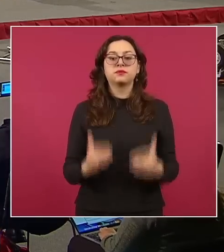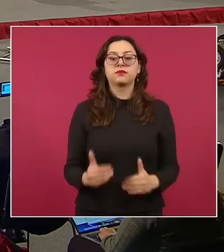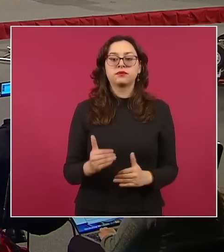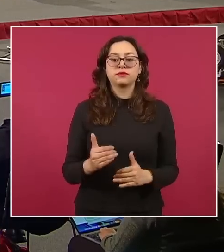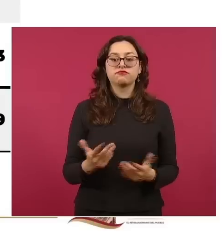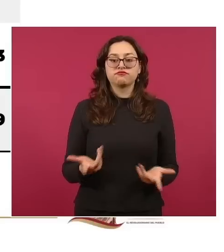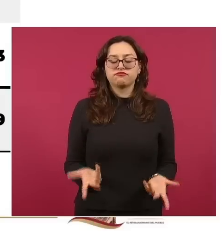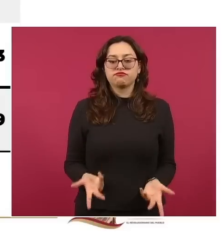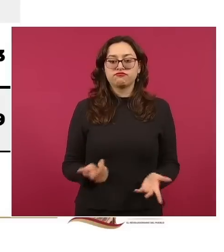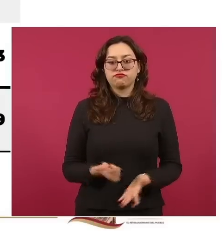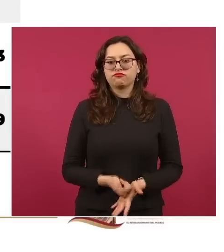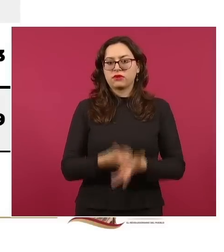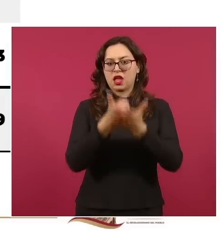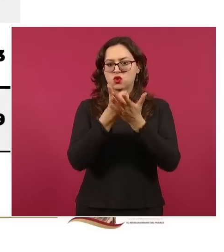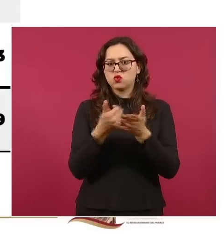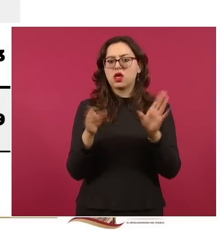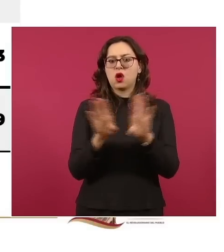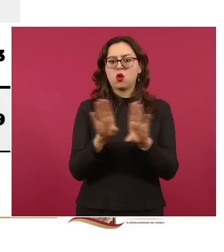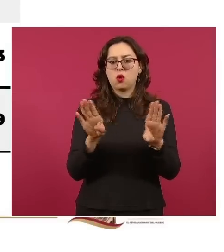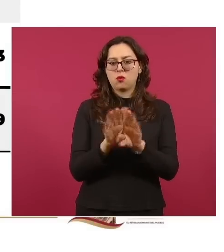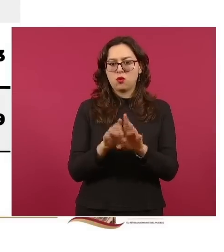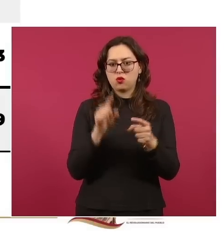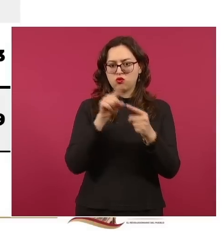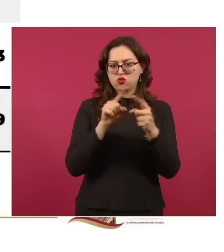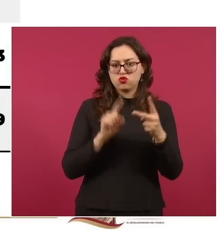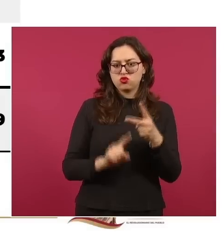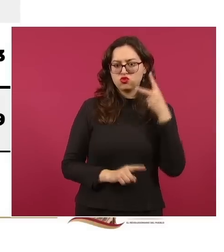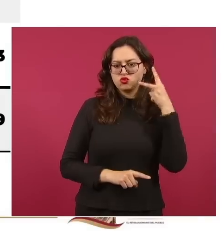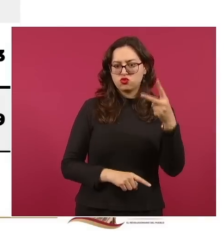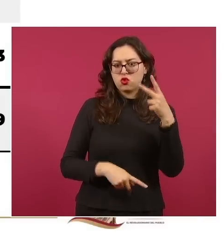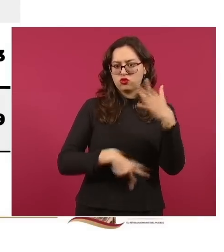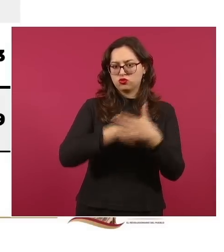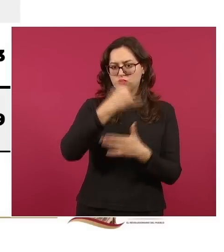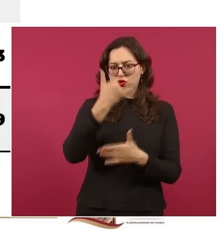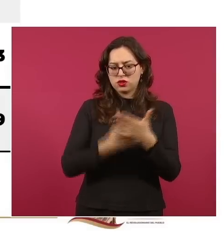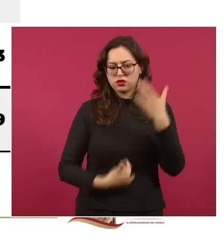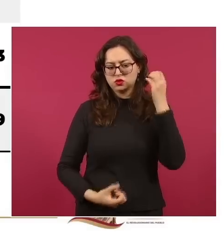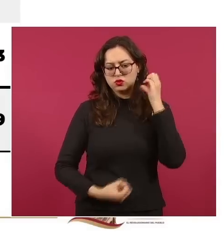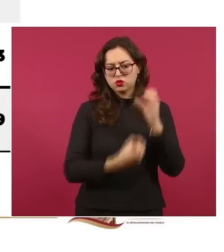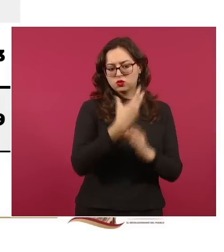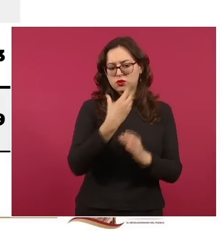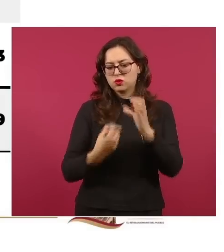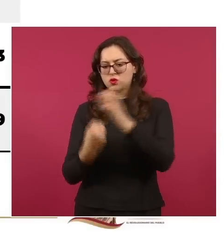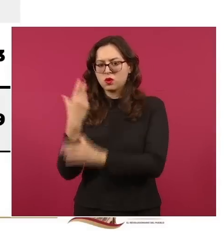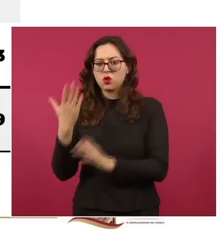de hacer estos 2 proyectos, tanto el de Tula como el de Salina Cruz.